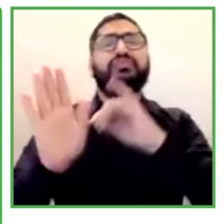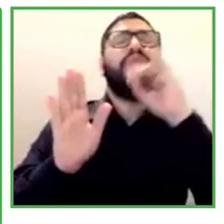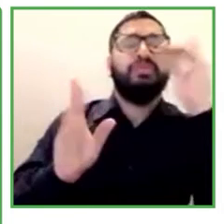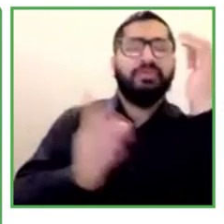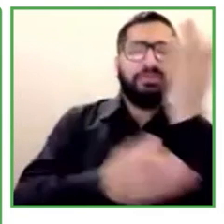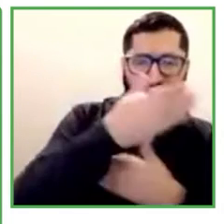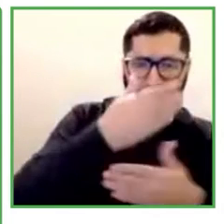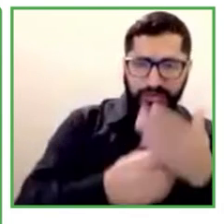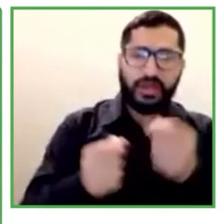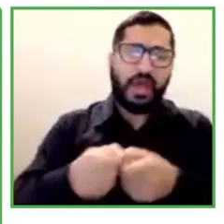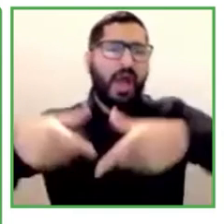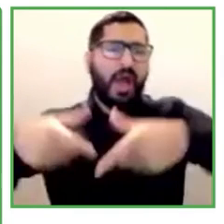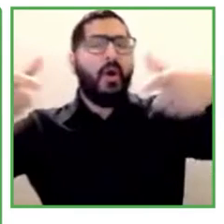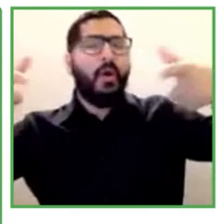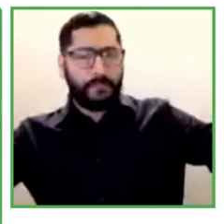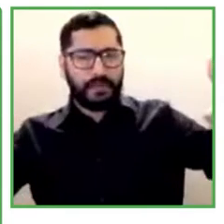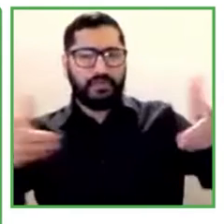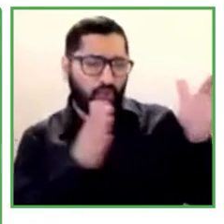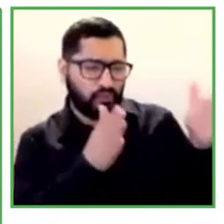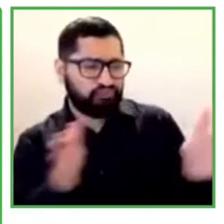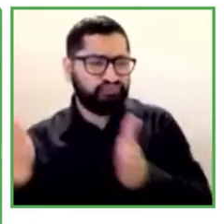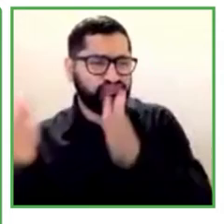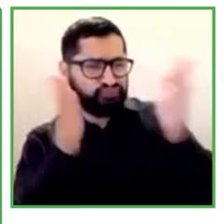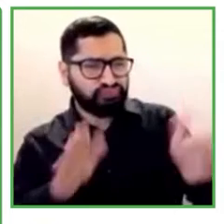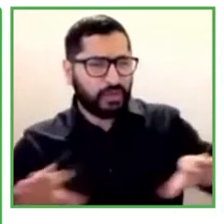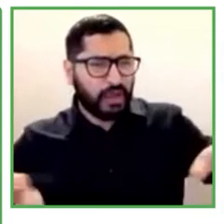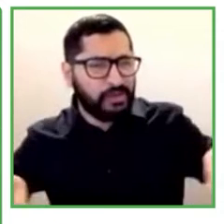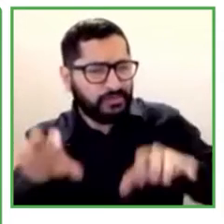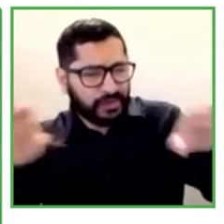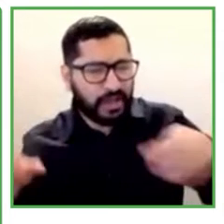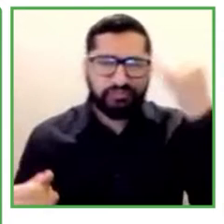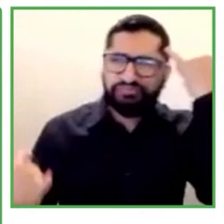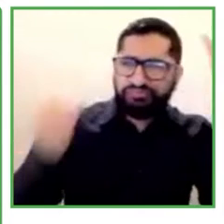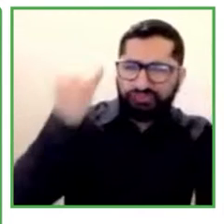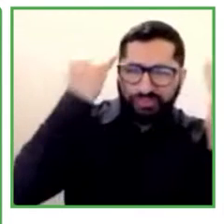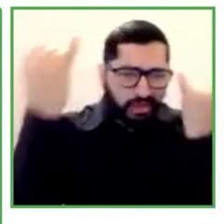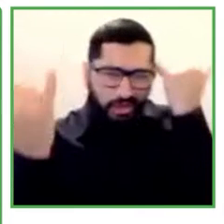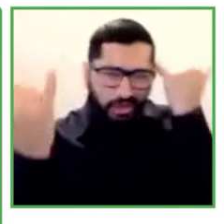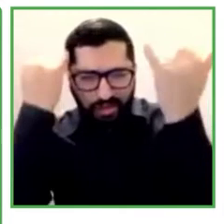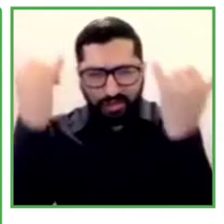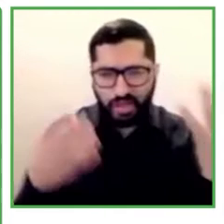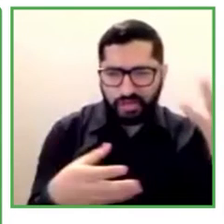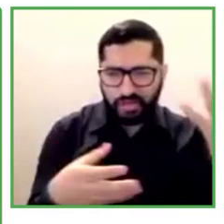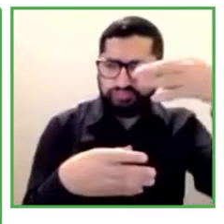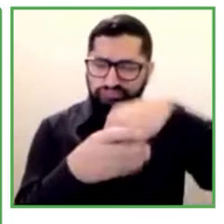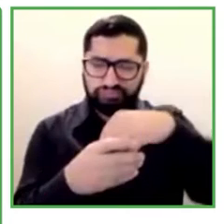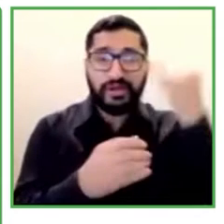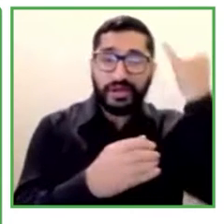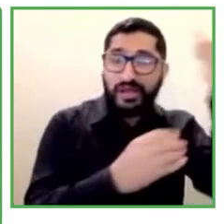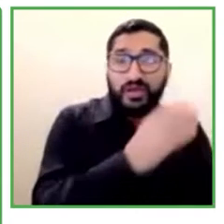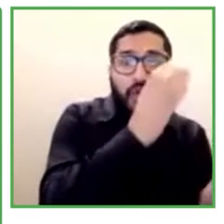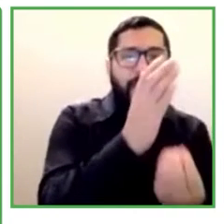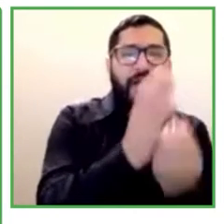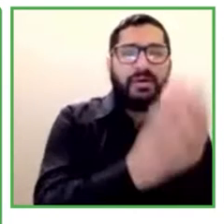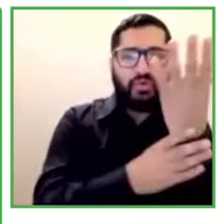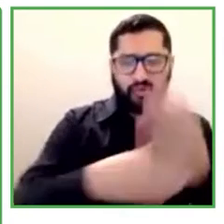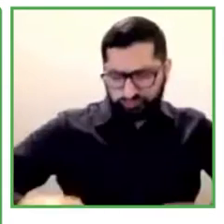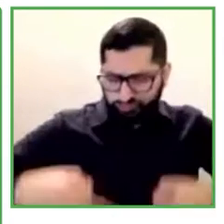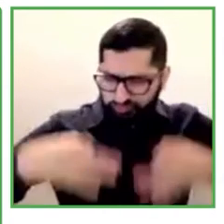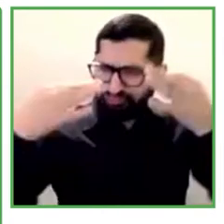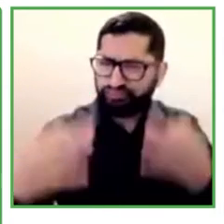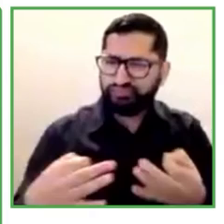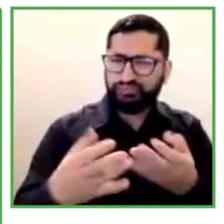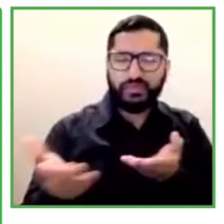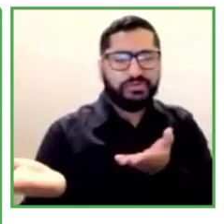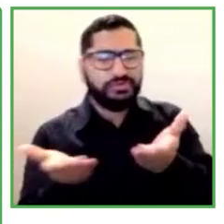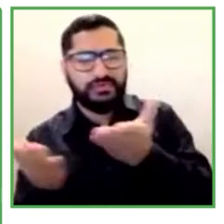innovación. También para asegurar que los productos o servicios sean accesibles, para asegurar